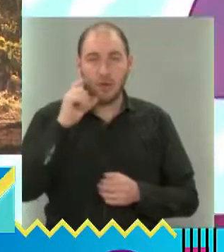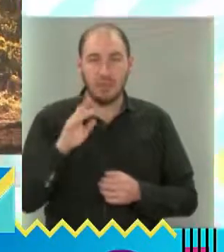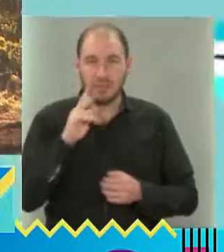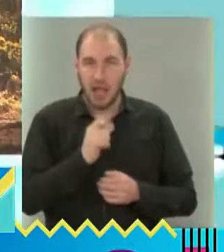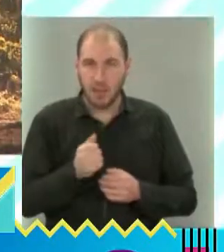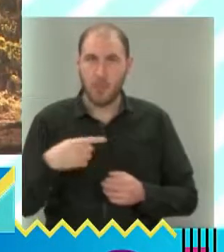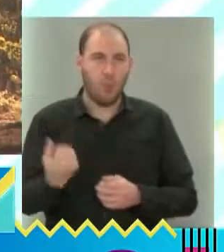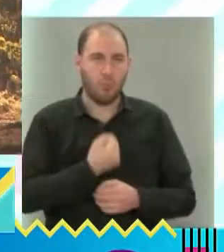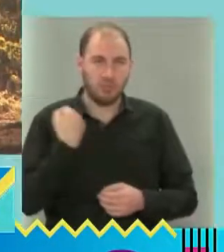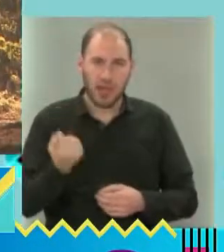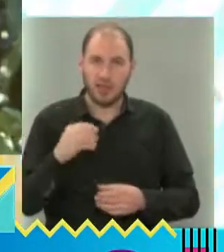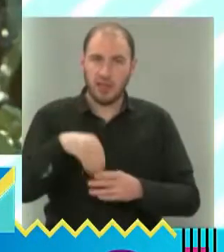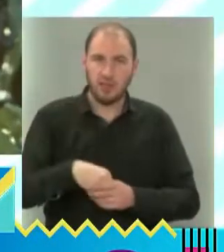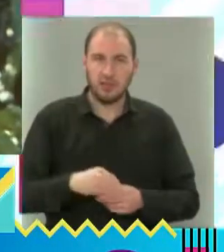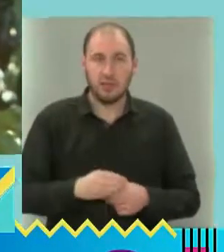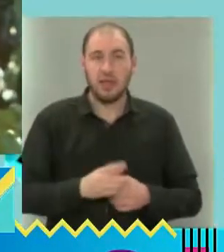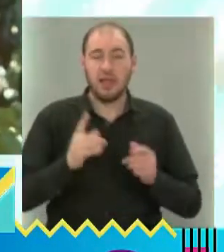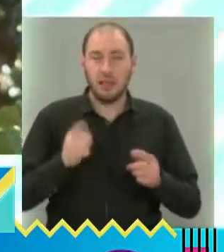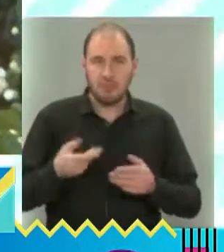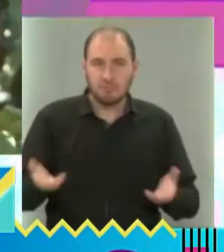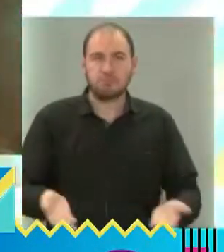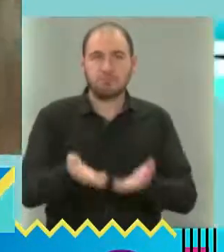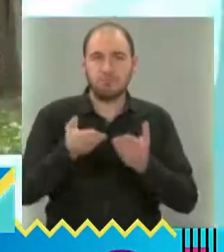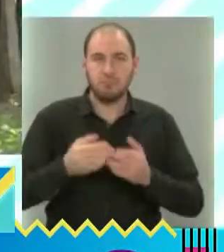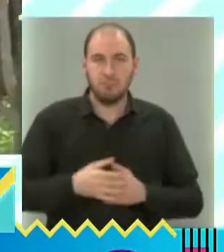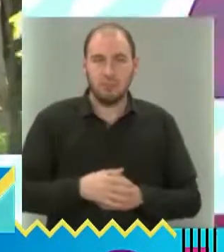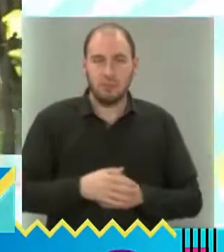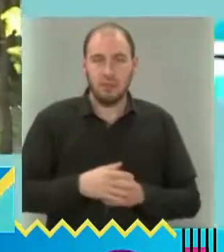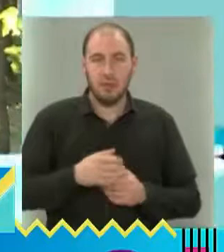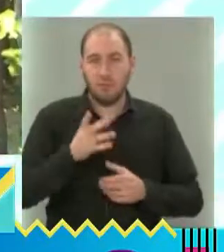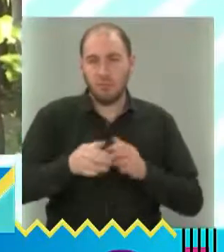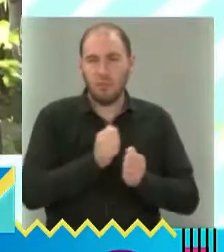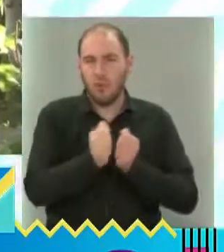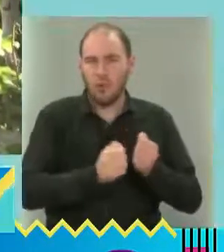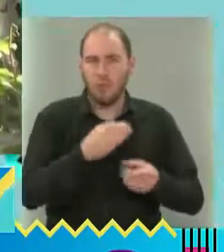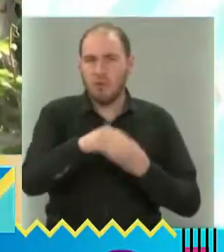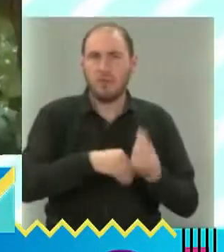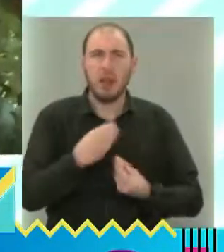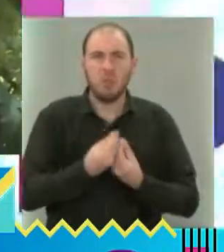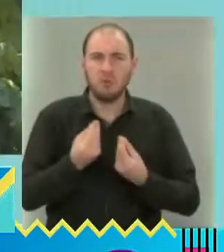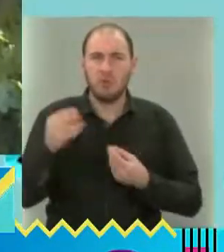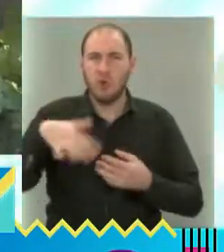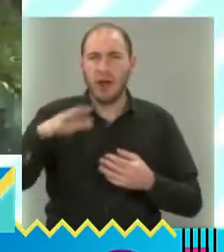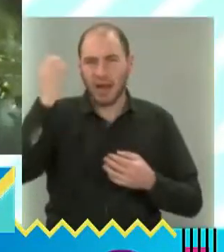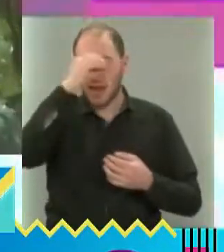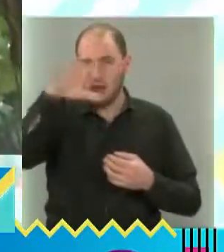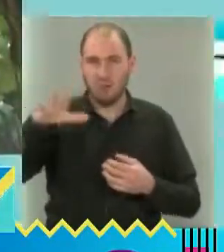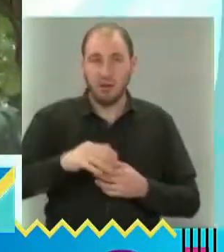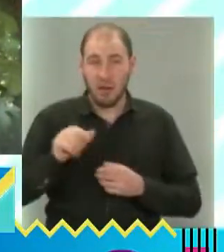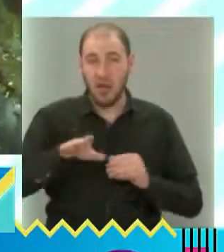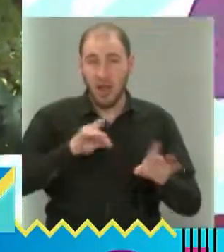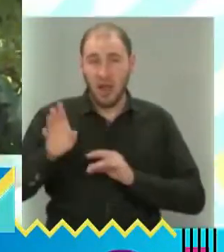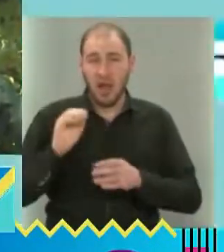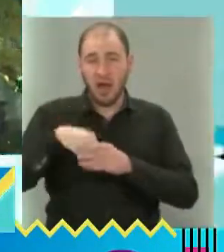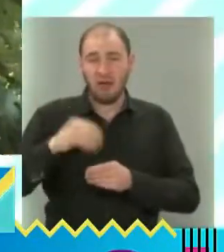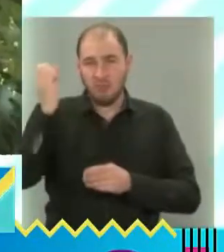es fundamental, digamos, y fundamental para sostener justamente a un montón de productores y de familias en el ámbito rural que eligen estar en el